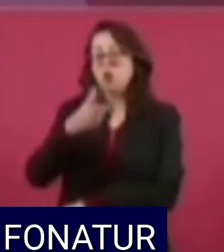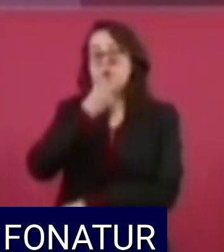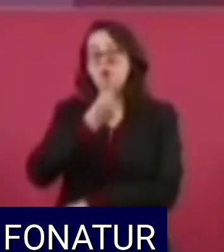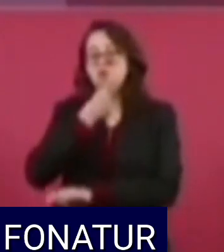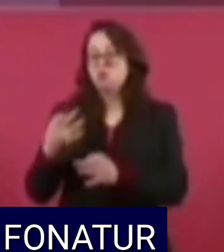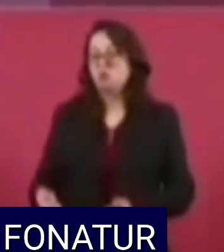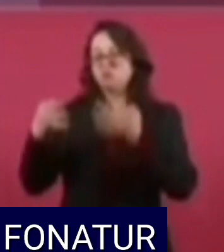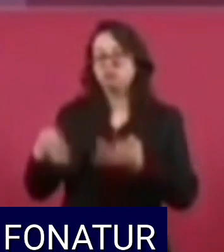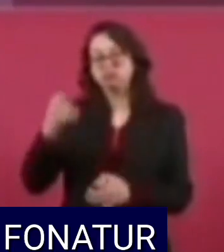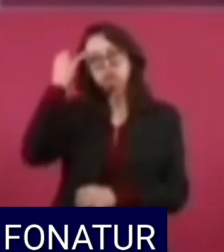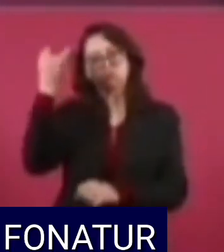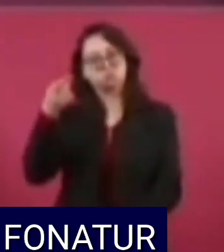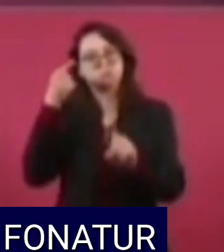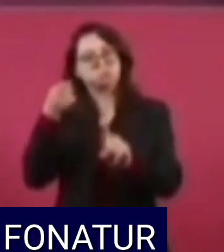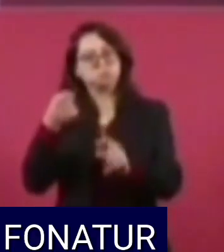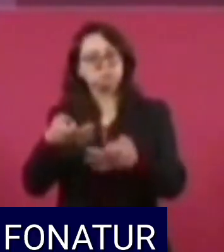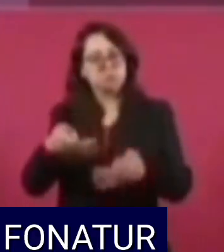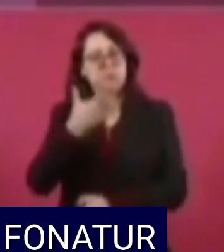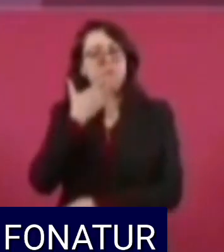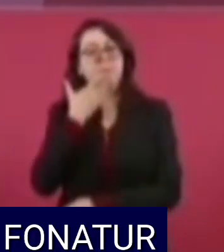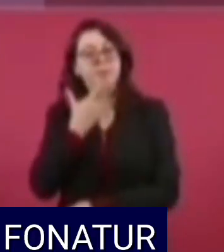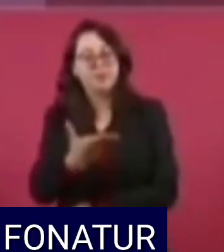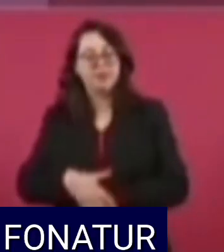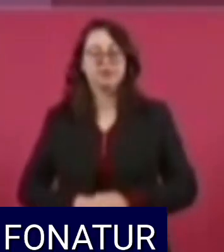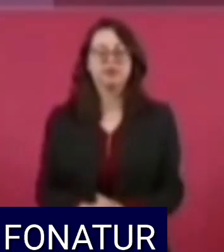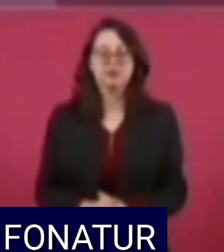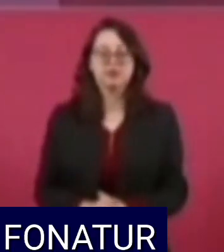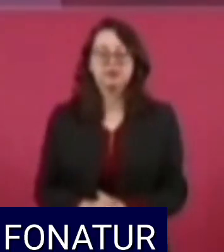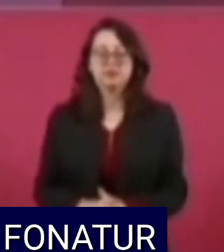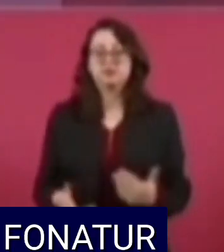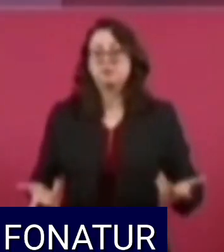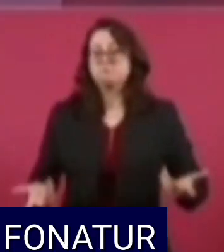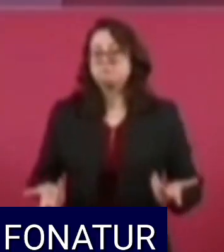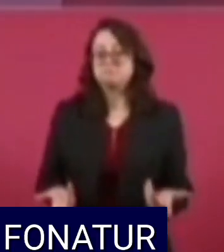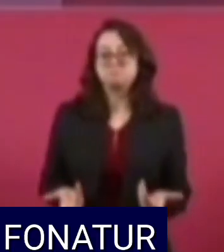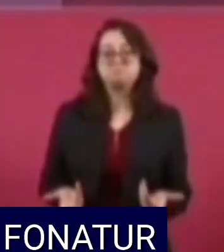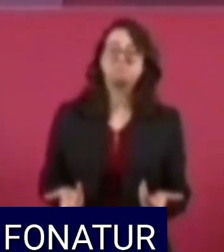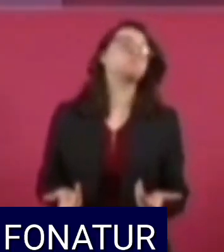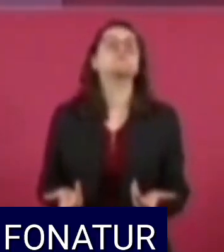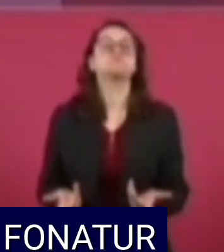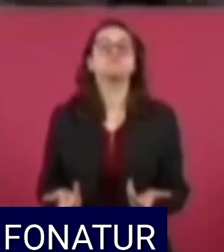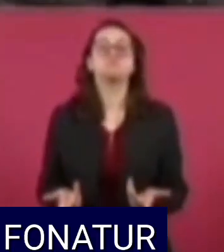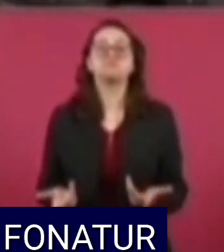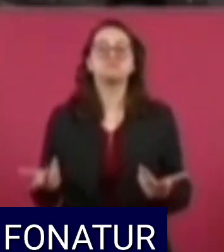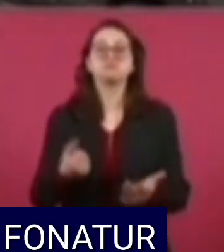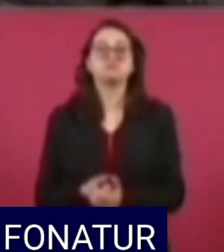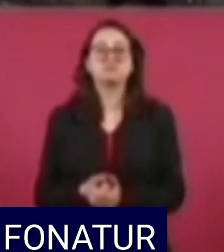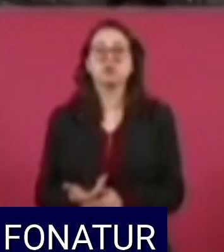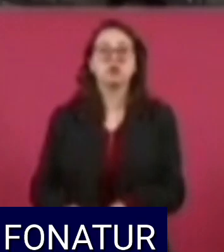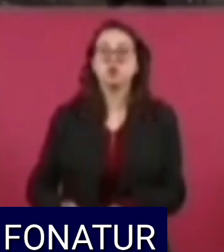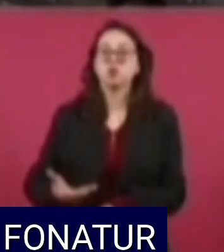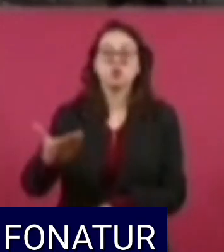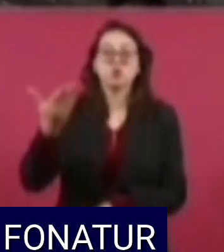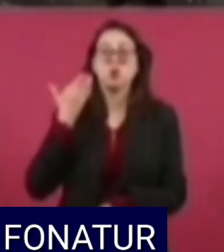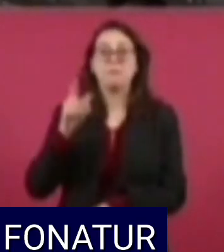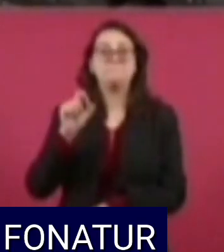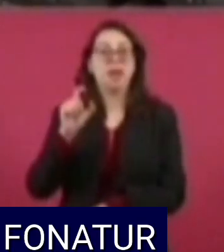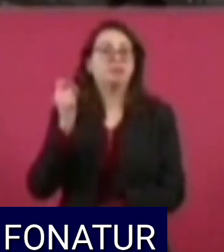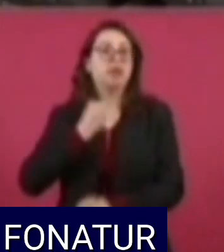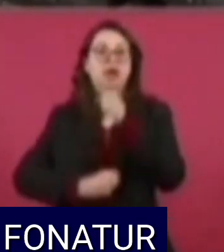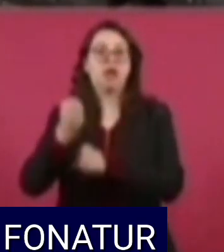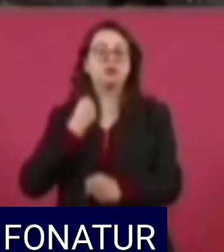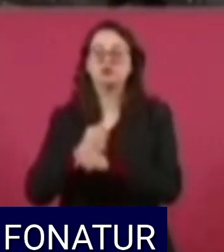con principios, con ideales, lo conozco desde hace pues más de 20